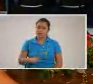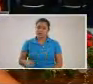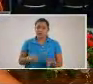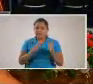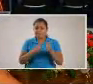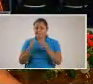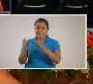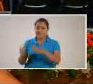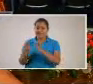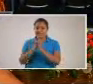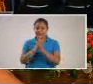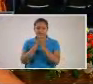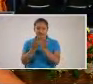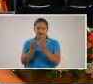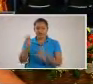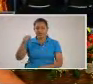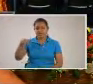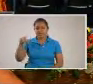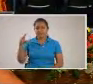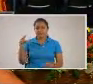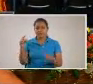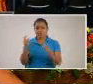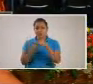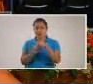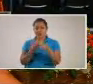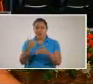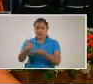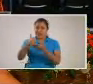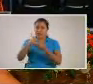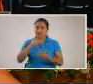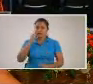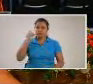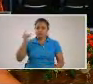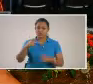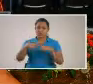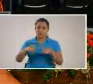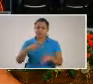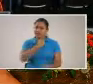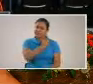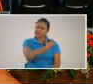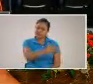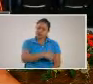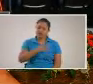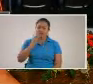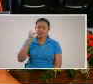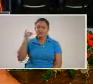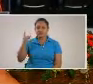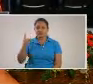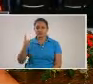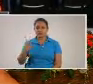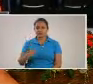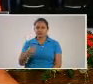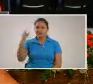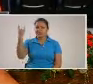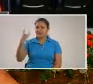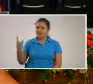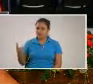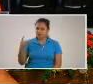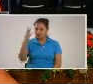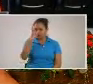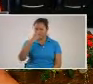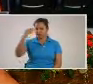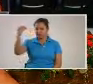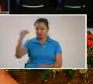sino que con la ayuda del Señor, por la misericordia del Señor y la unción de su